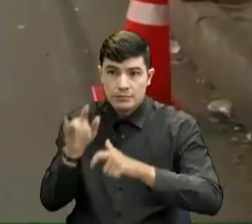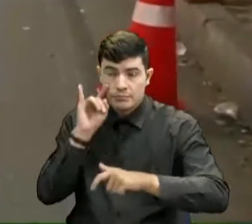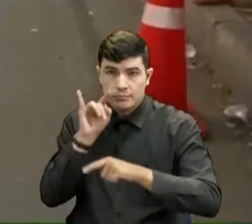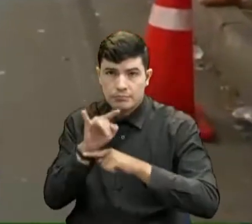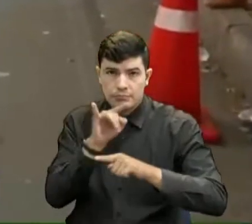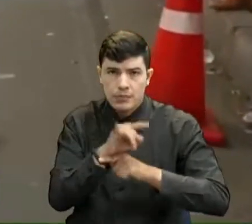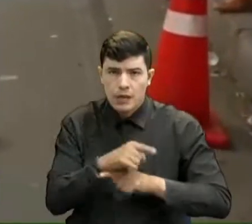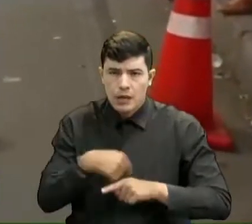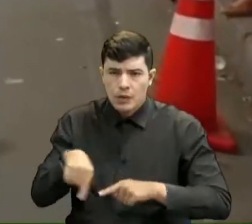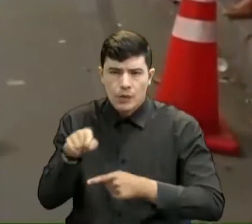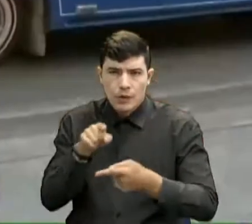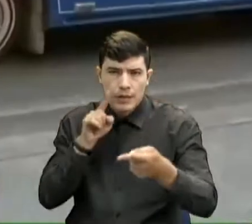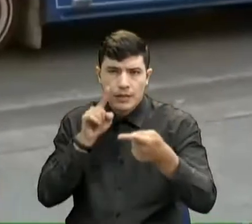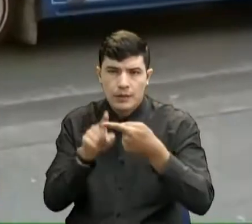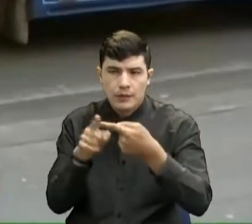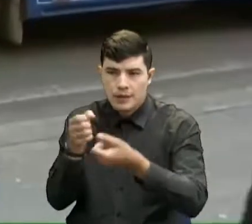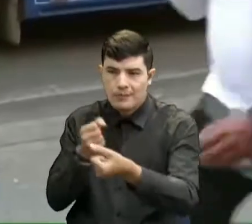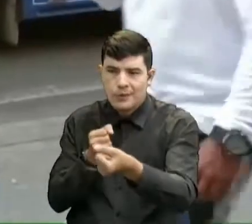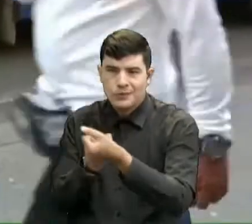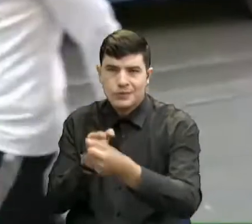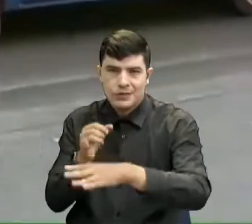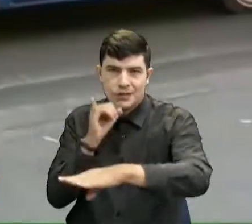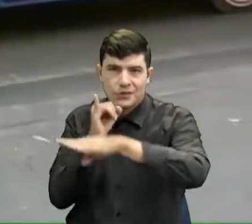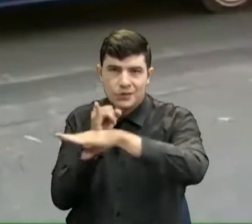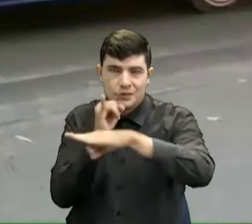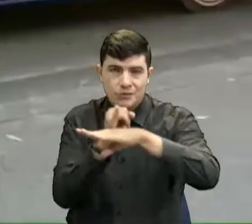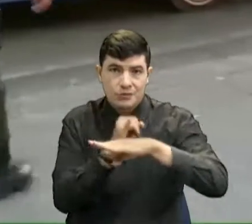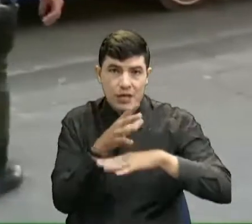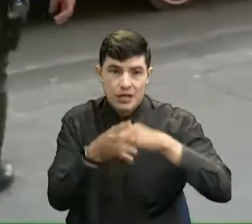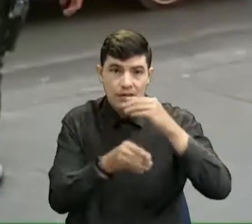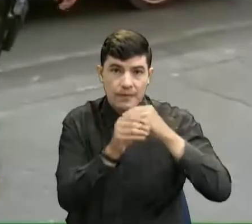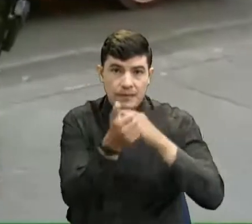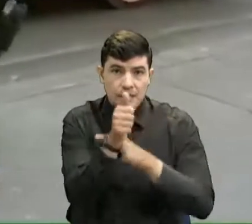entrará a reforzar el apoyo institucional, que además de estar en las